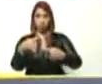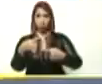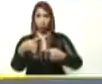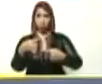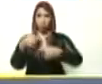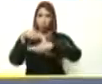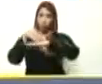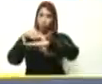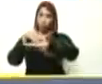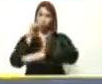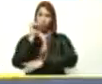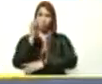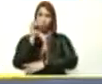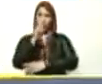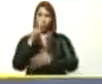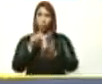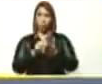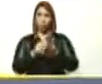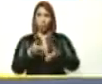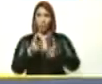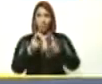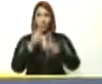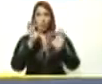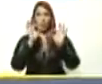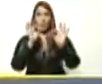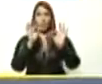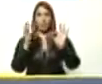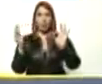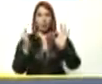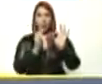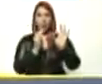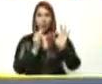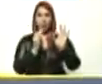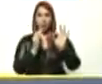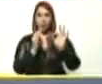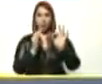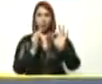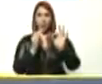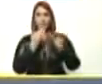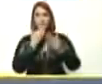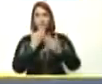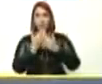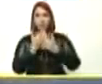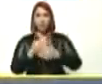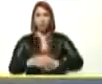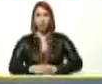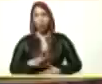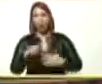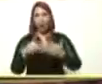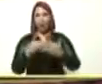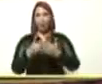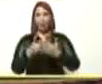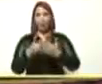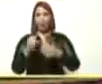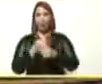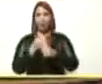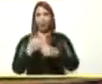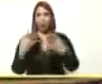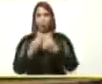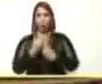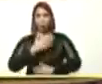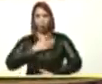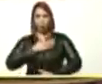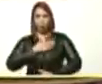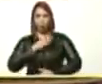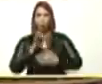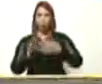solicitar a la asamblea un permiso especial para que se venga permisado al gobierno bolivariano en